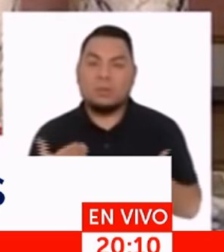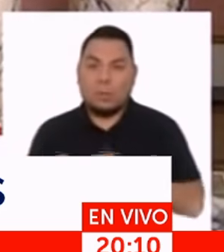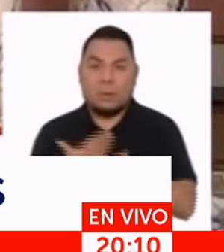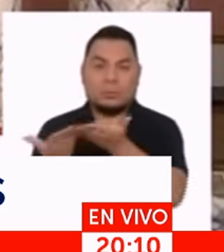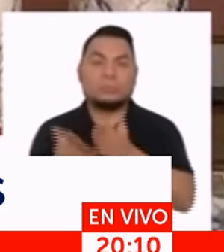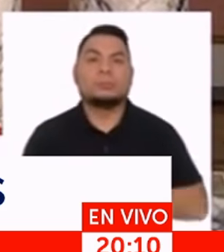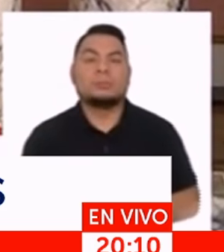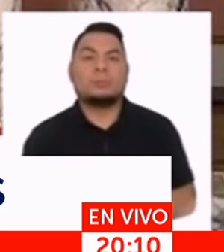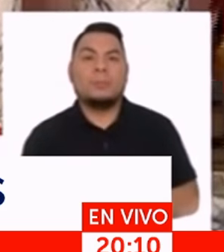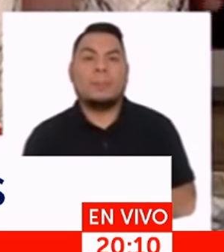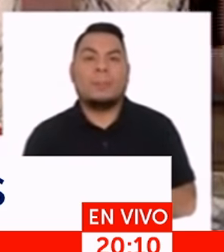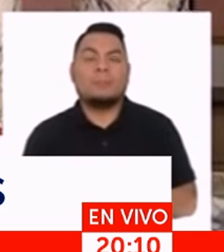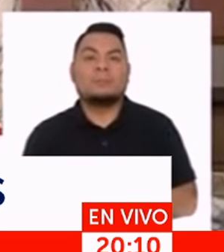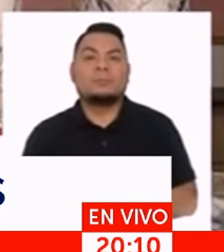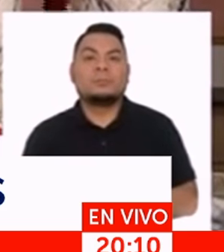Ministros.